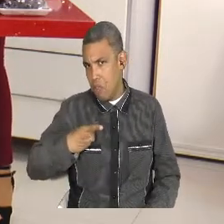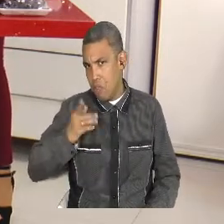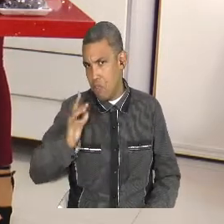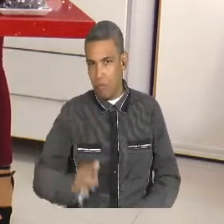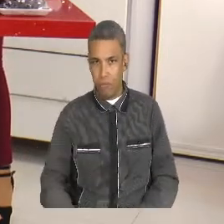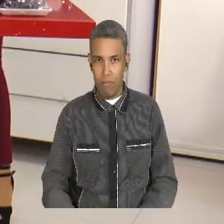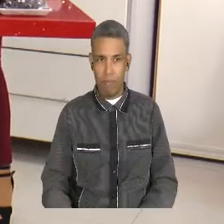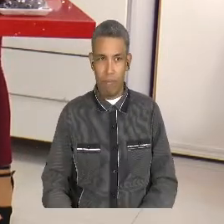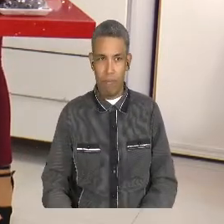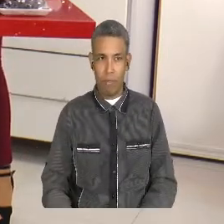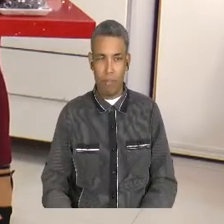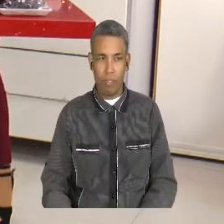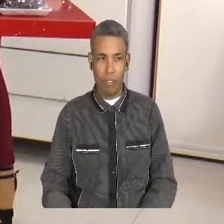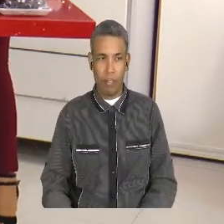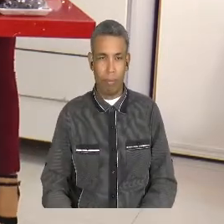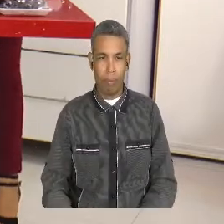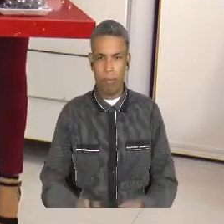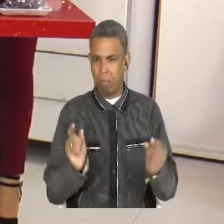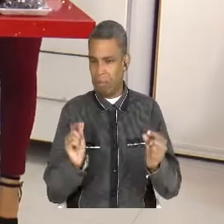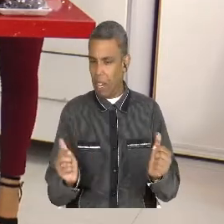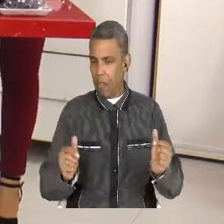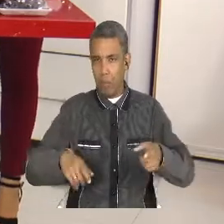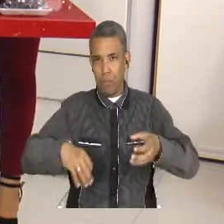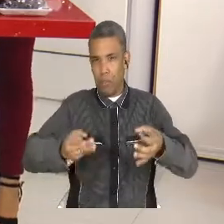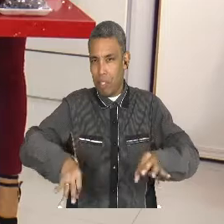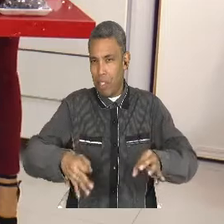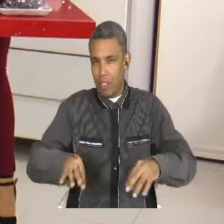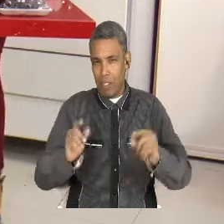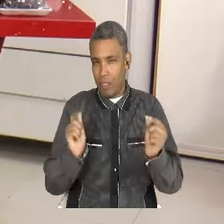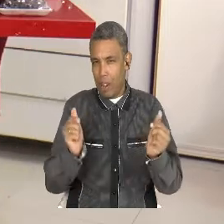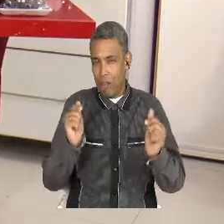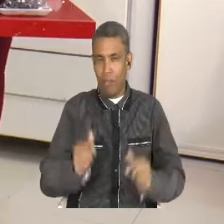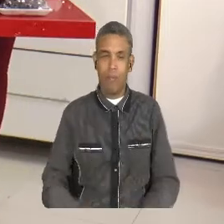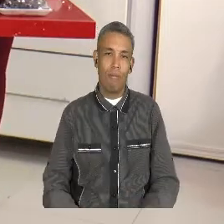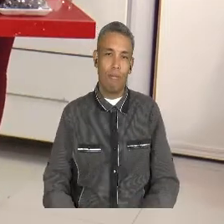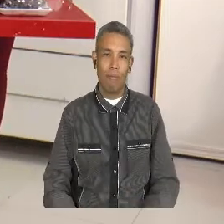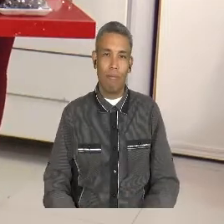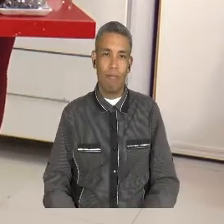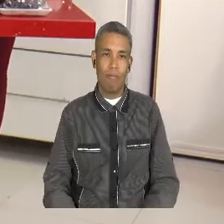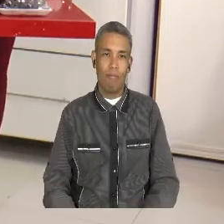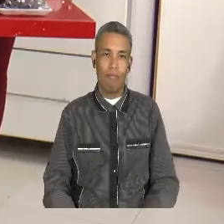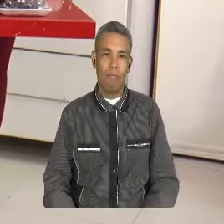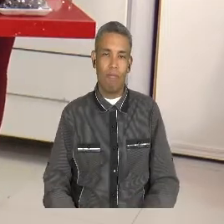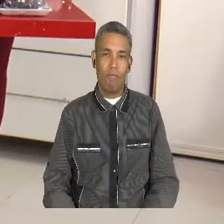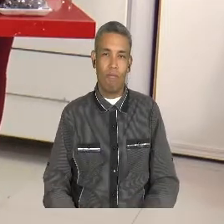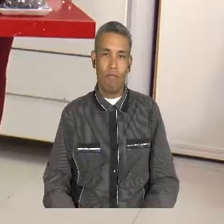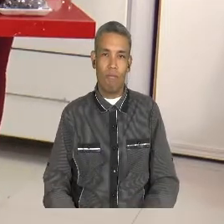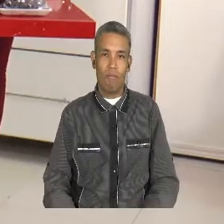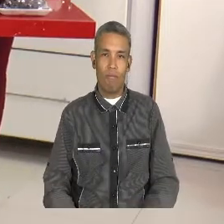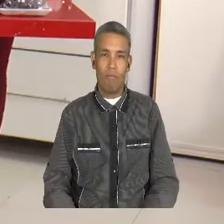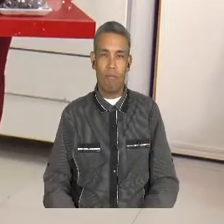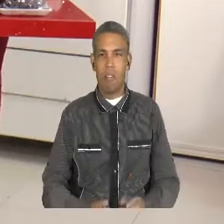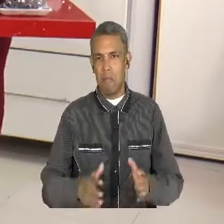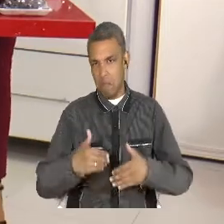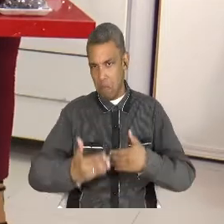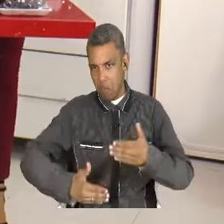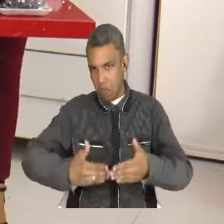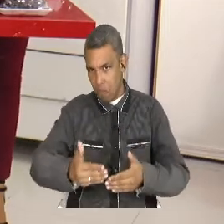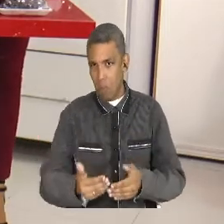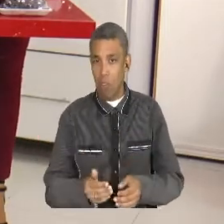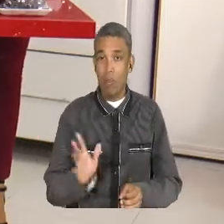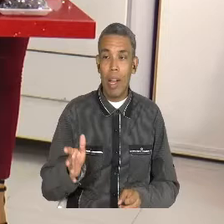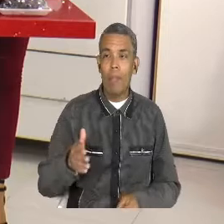Un libardo sí, plato muy rápido, muy sencillo. Ok. Entonces poco a poco vamos. Ya Don Libardo tiene los bananos. Regálame el mango, por